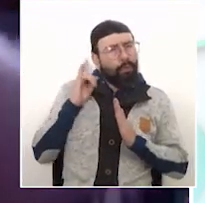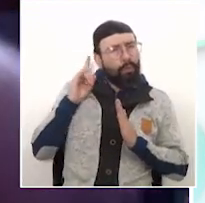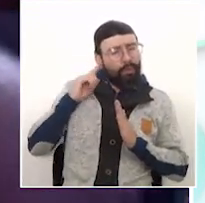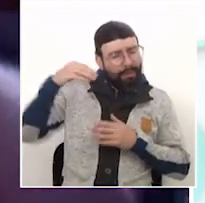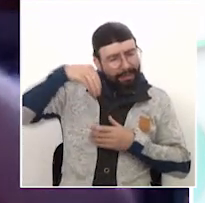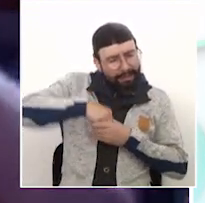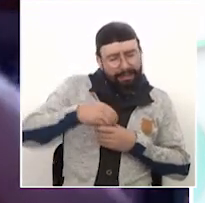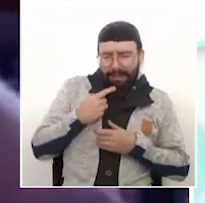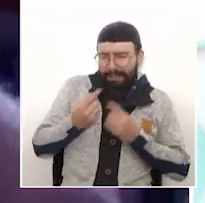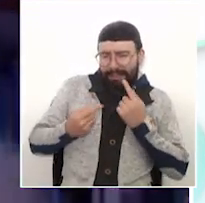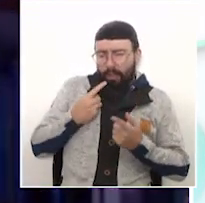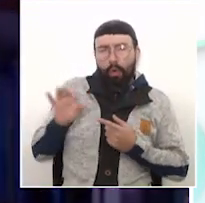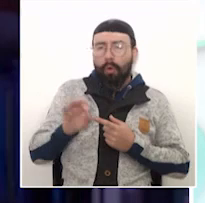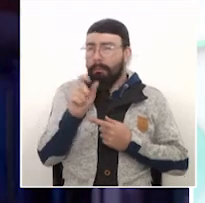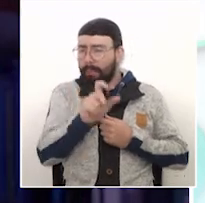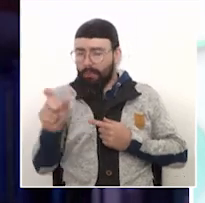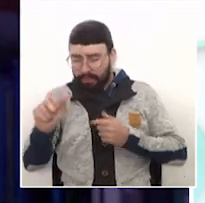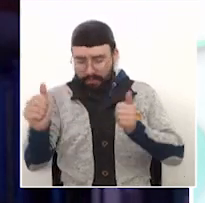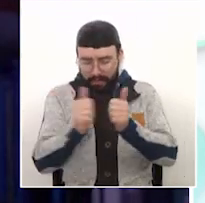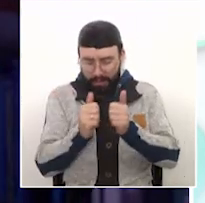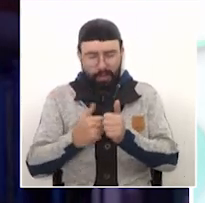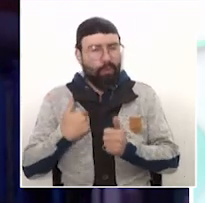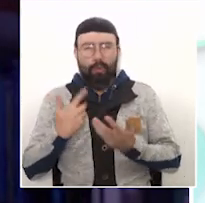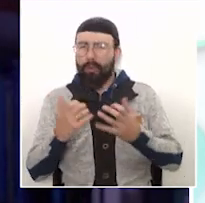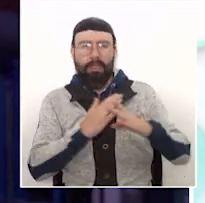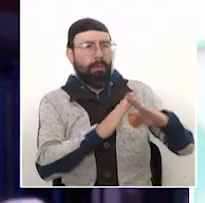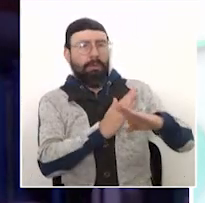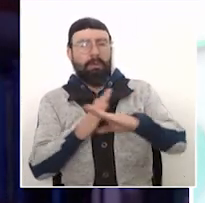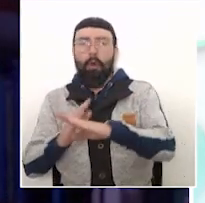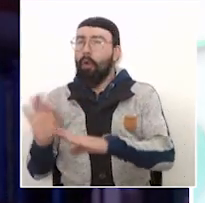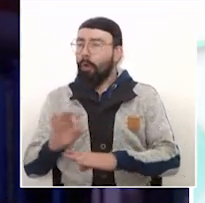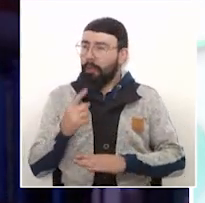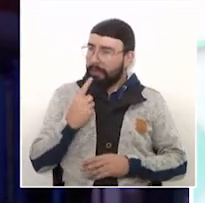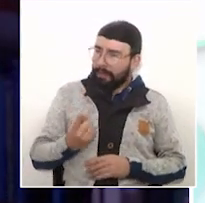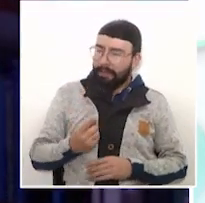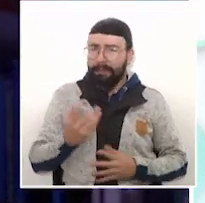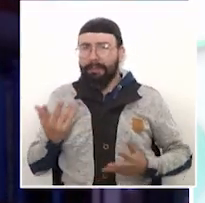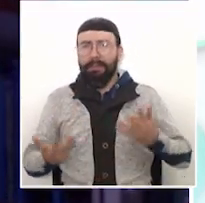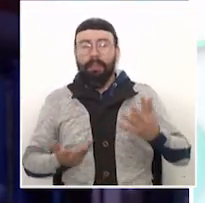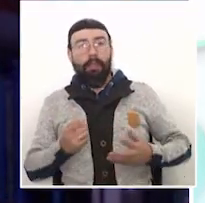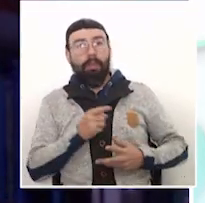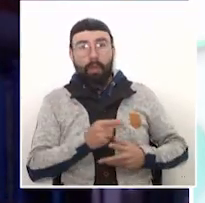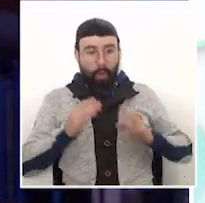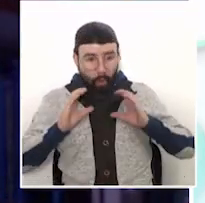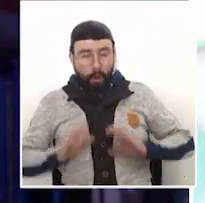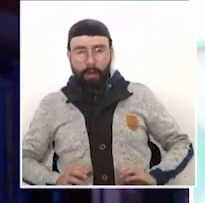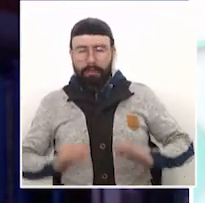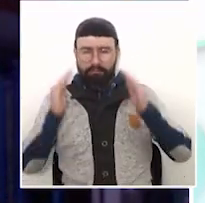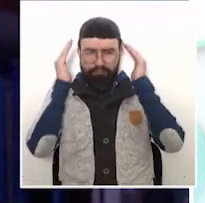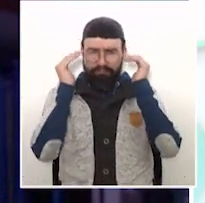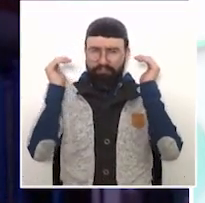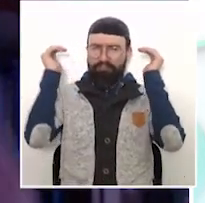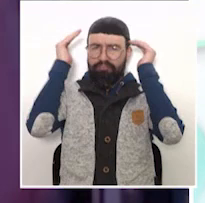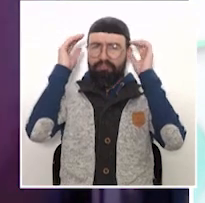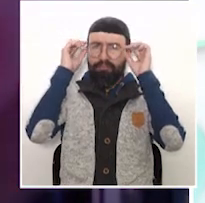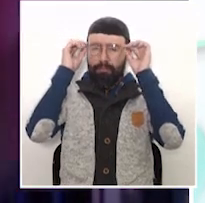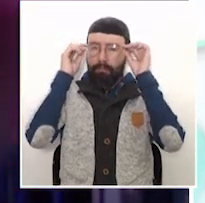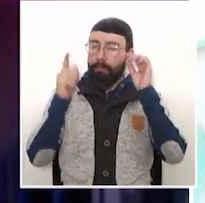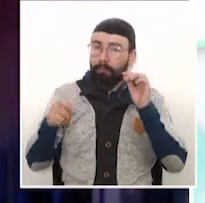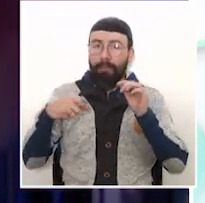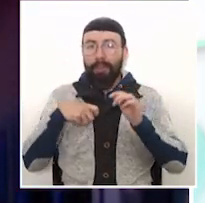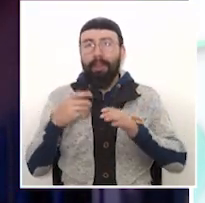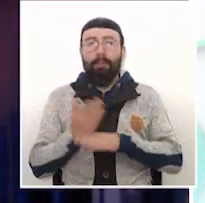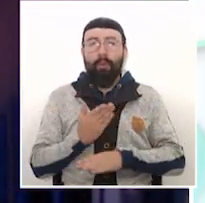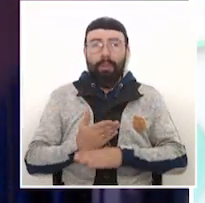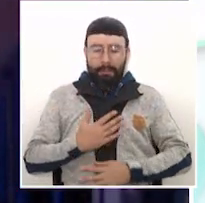personas que están a nuestro lado, o no queremos escuchar lo que nos dicen. El cuerpo es tan sabio. Cuando hay problemas de la parte